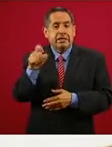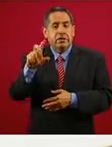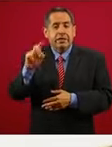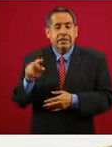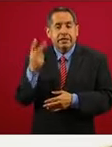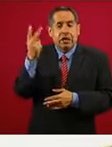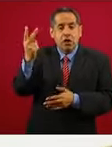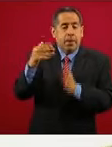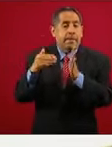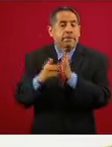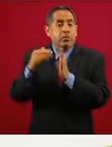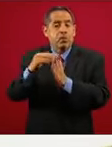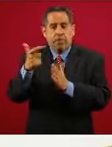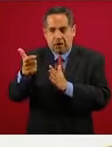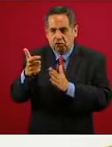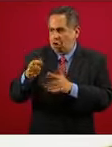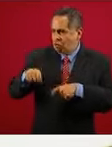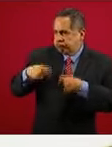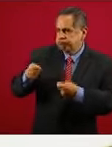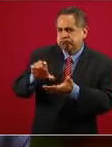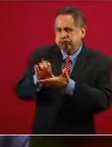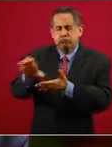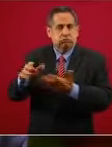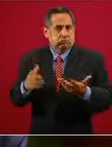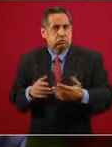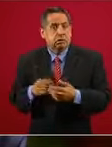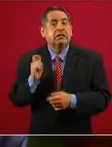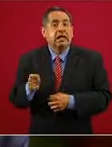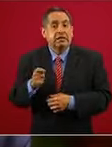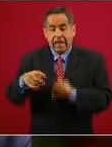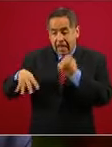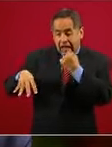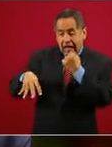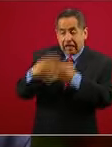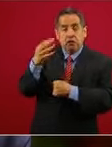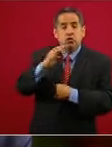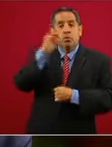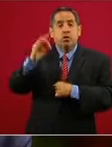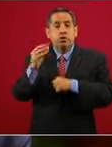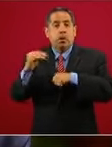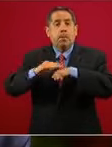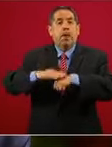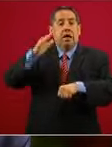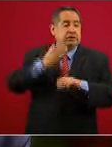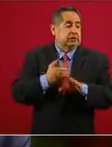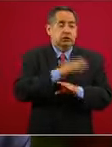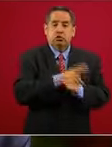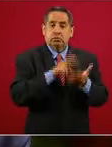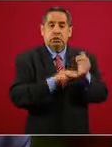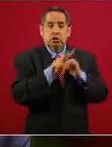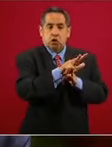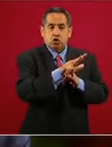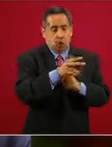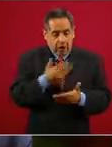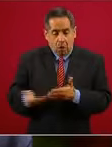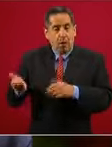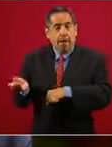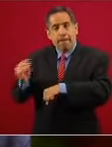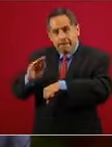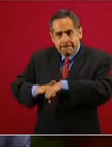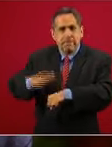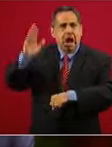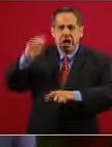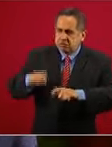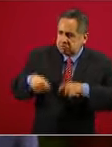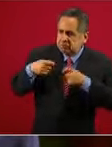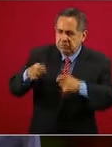19.132 millones de pesos, 14% más que en 2018. Desde finales de